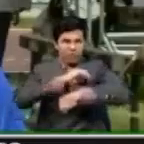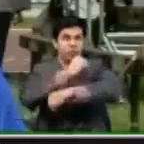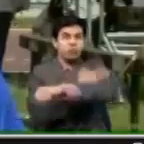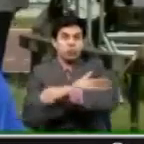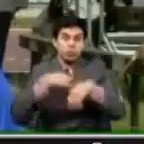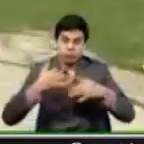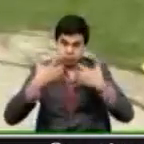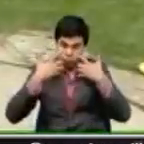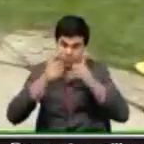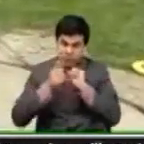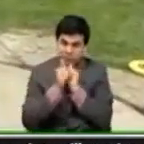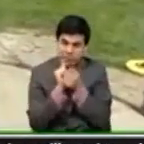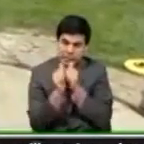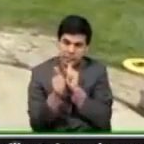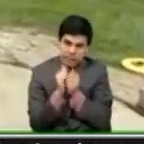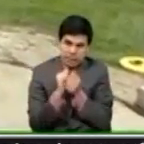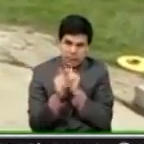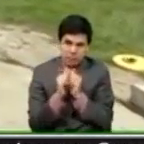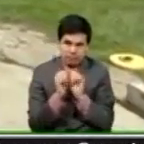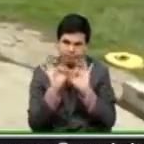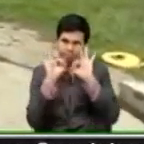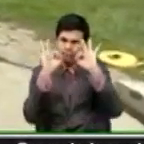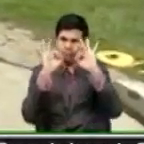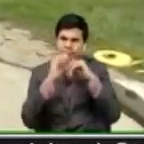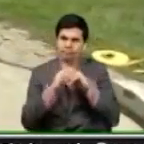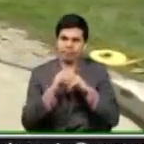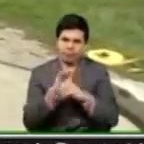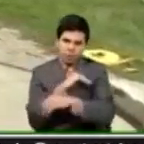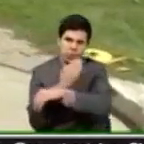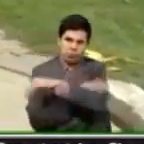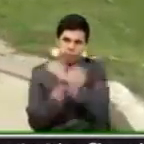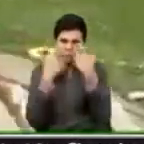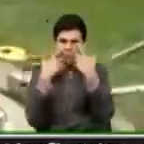un deportista ideal. El reciente récord